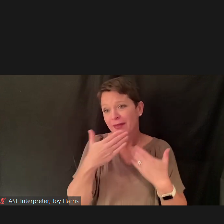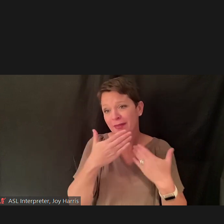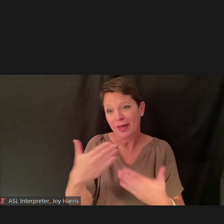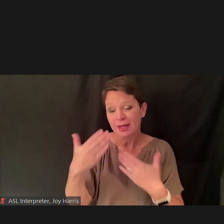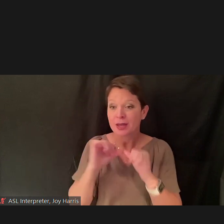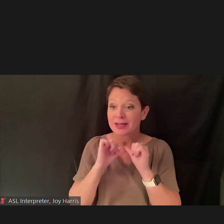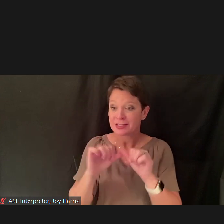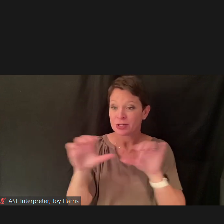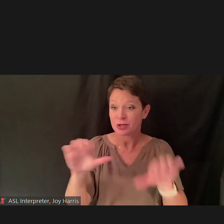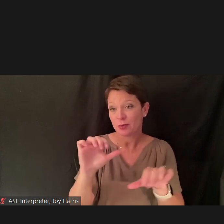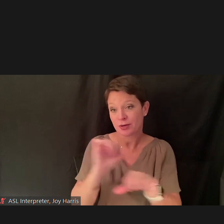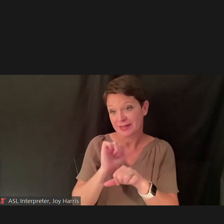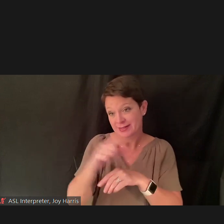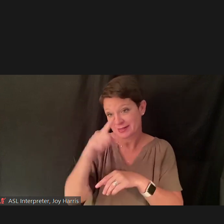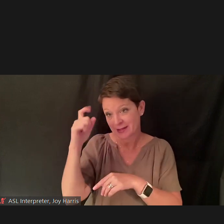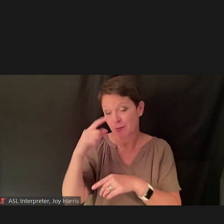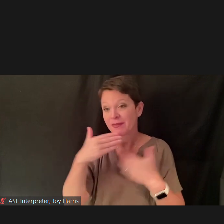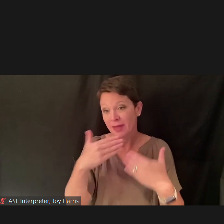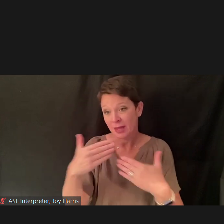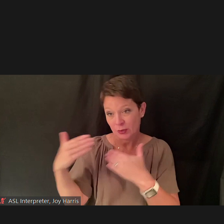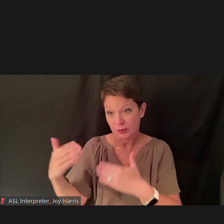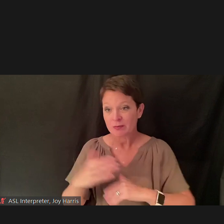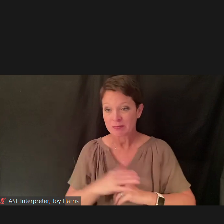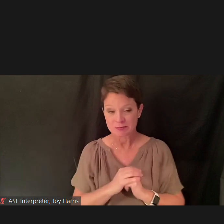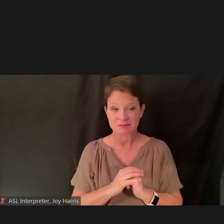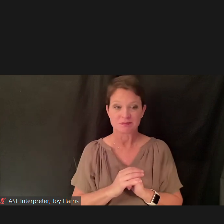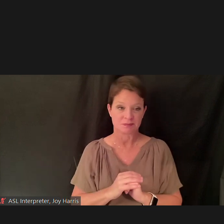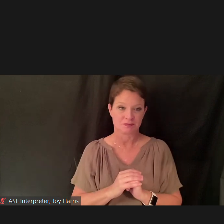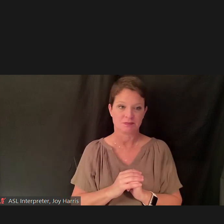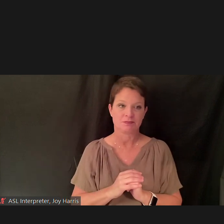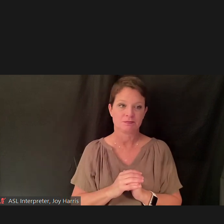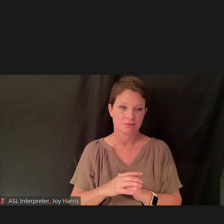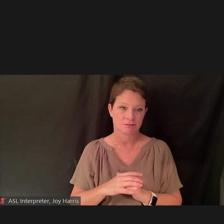Gracias por todo el trabajo que hacen.